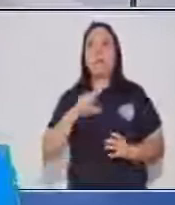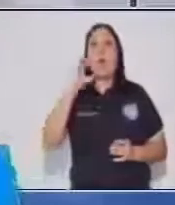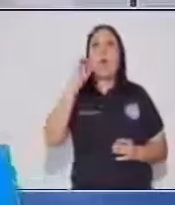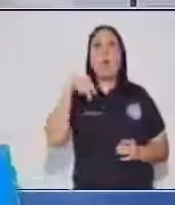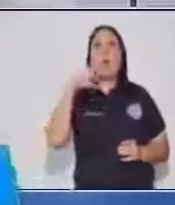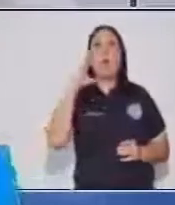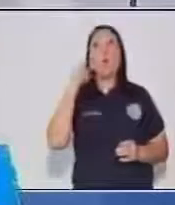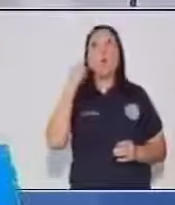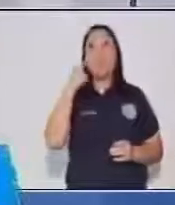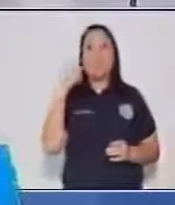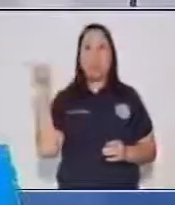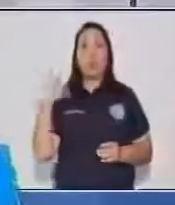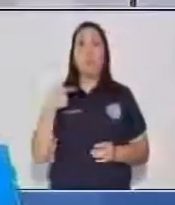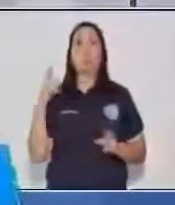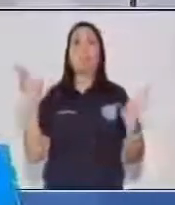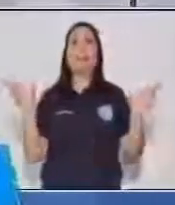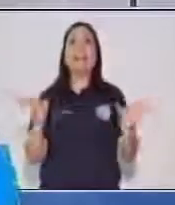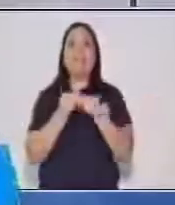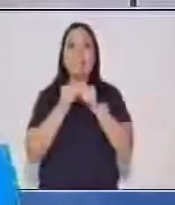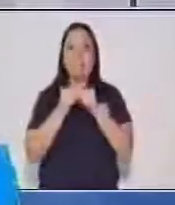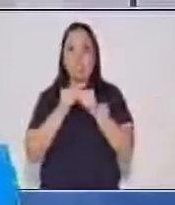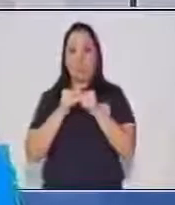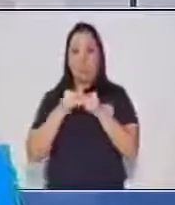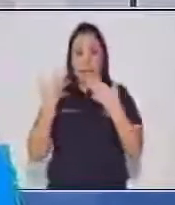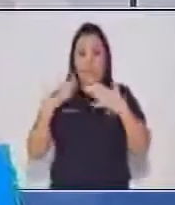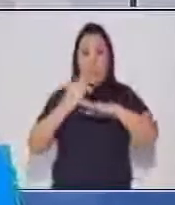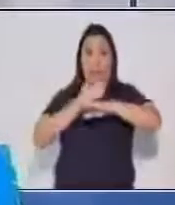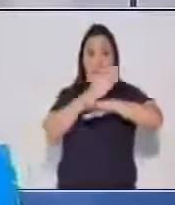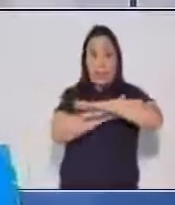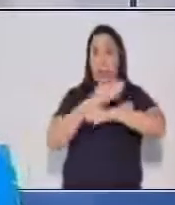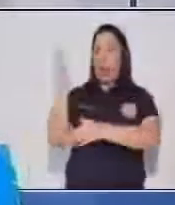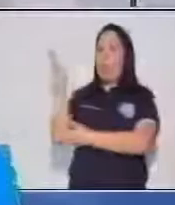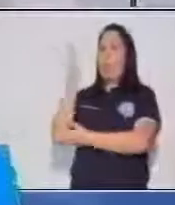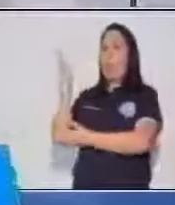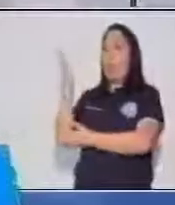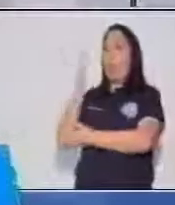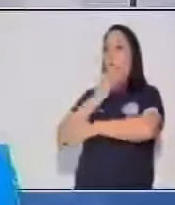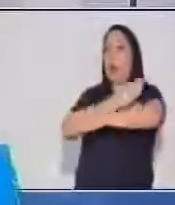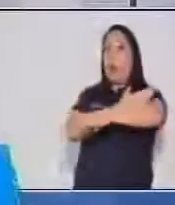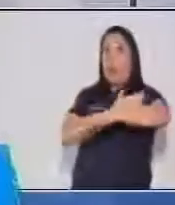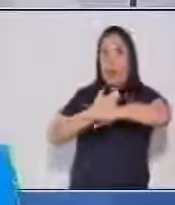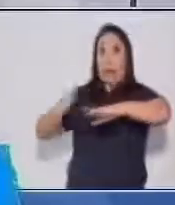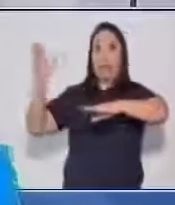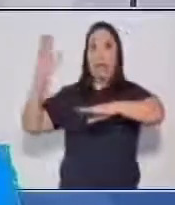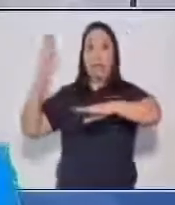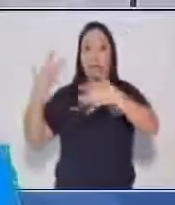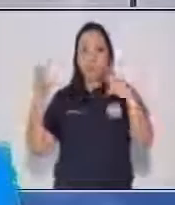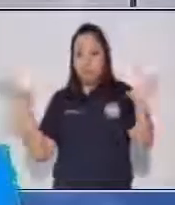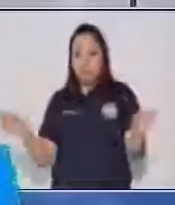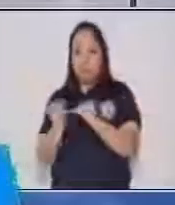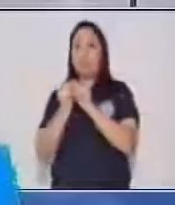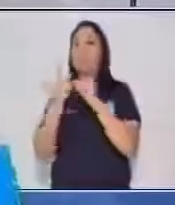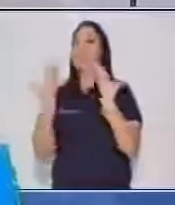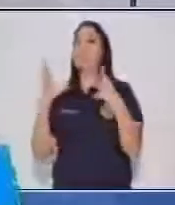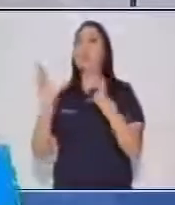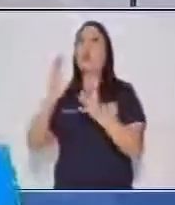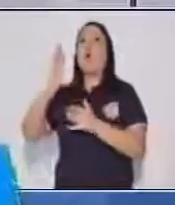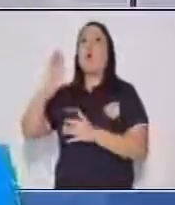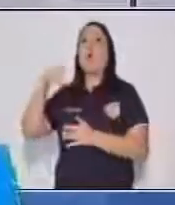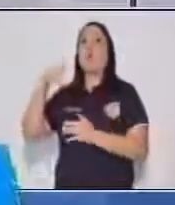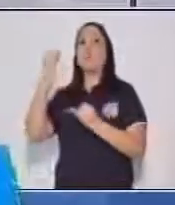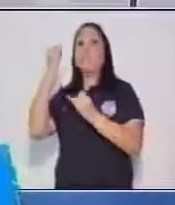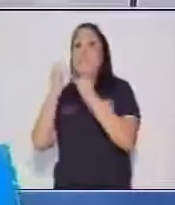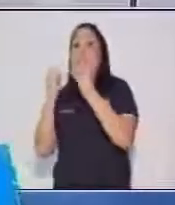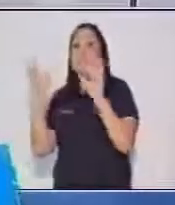conclusiones va el resumen de todo el tema que ya diste a conocer, ¿sí? Ahí das el resumen, cierras el